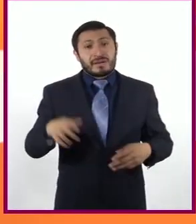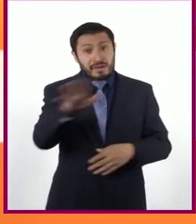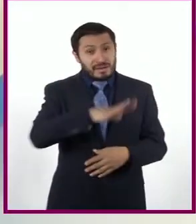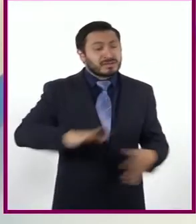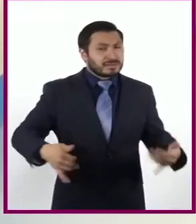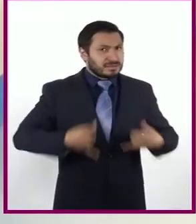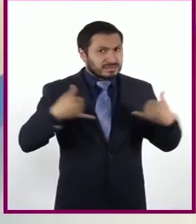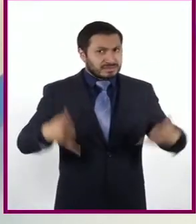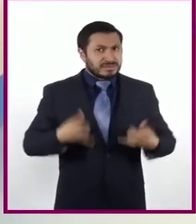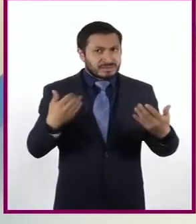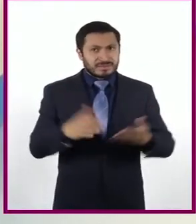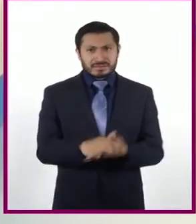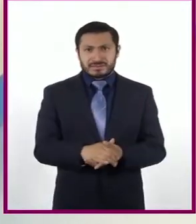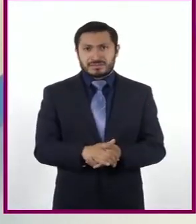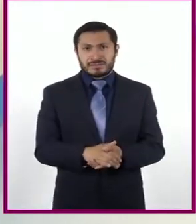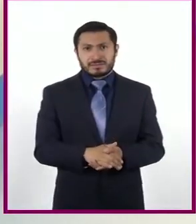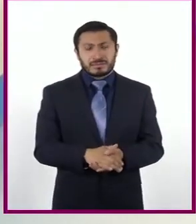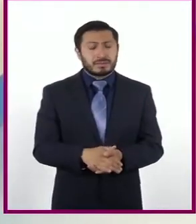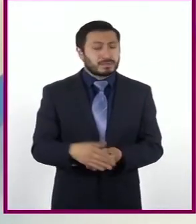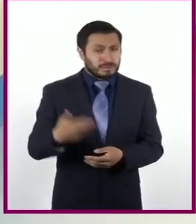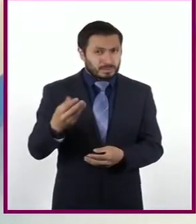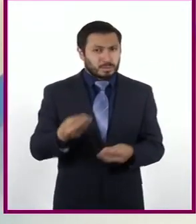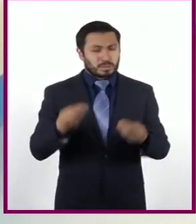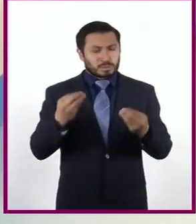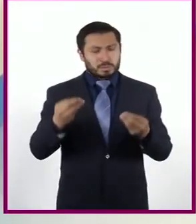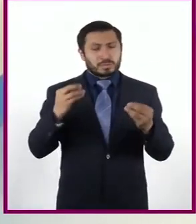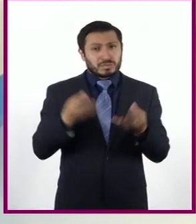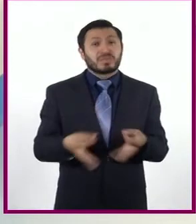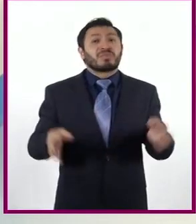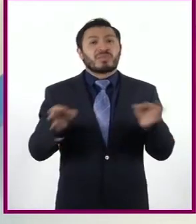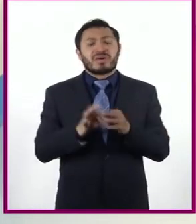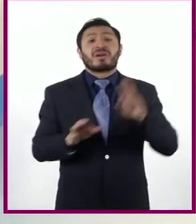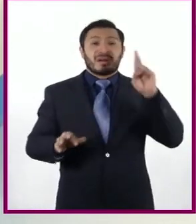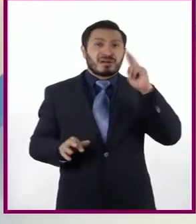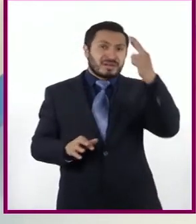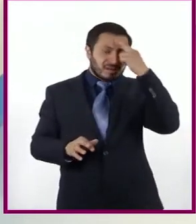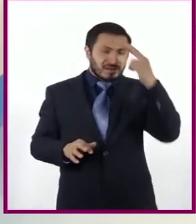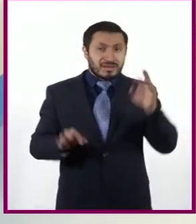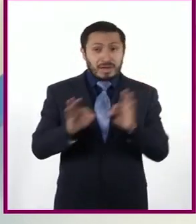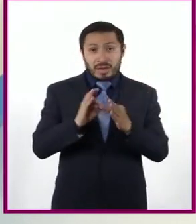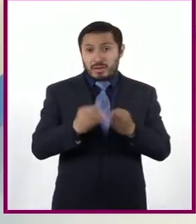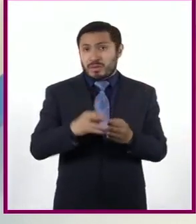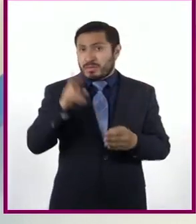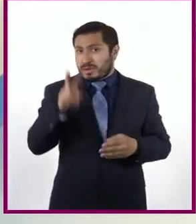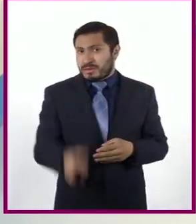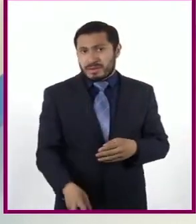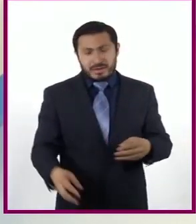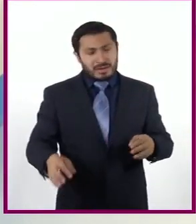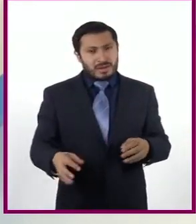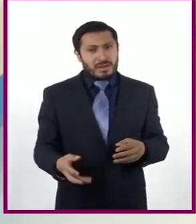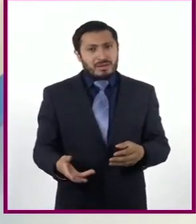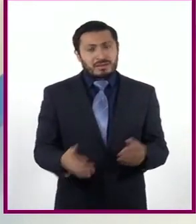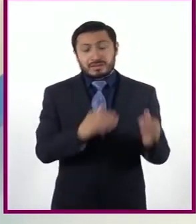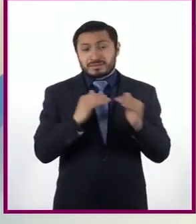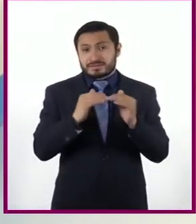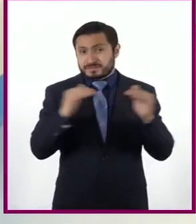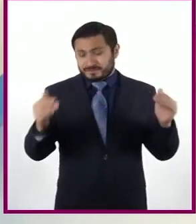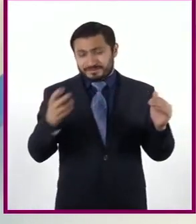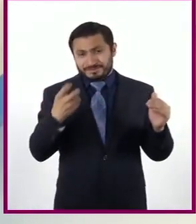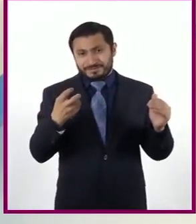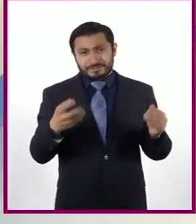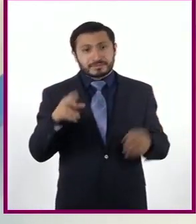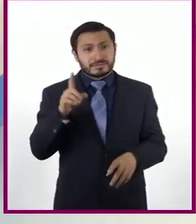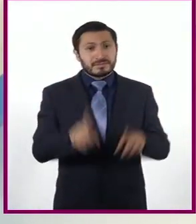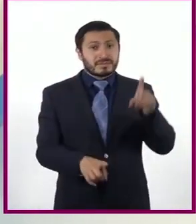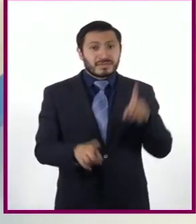adolescentes. Nos será de mucha utilidad recordar que la aplicación real de una vida democrática depende, en gran